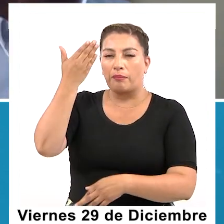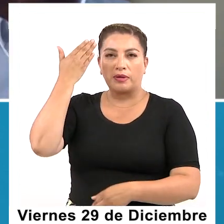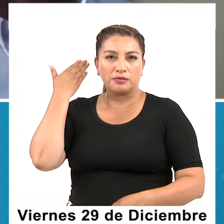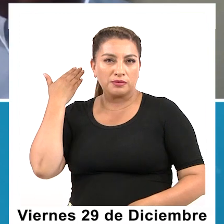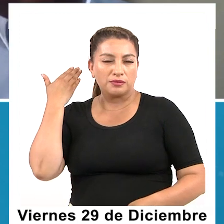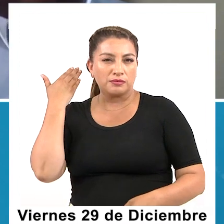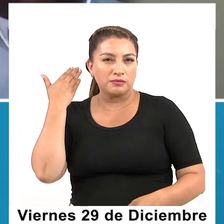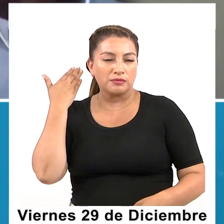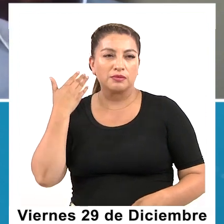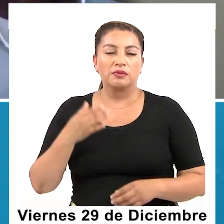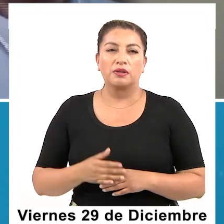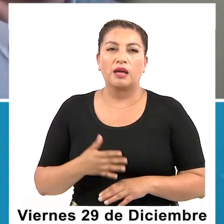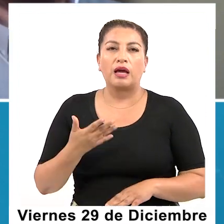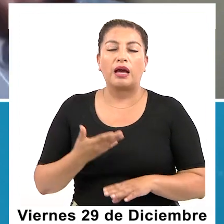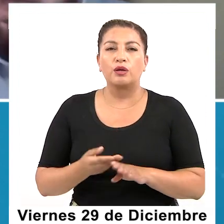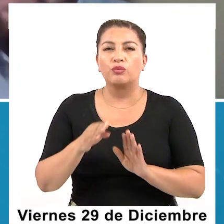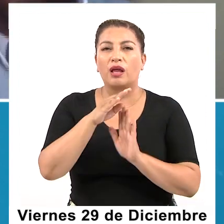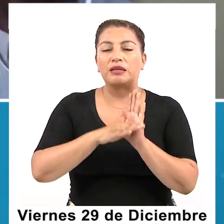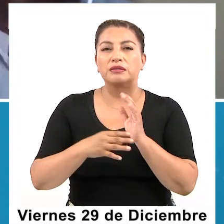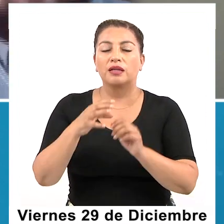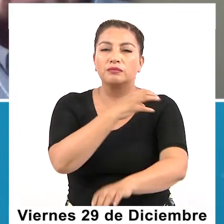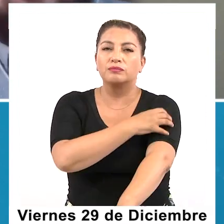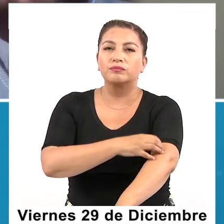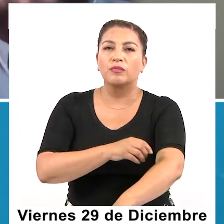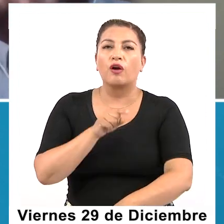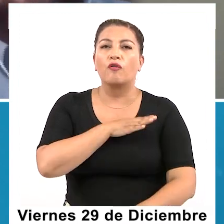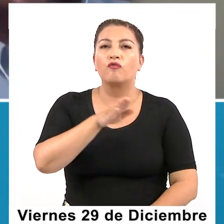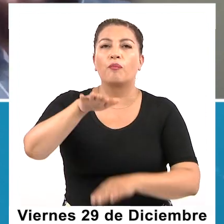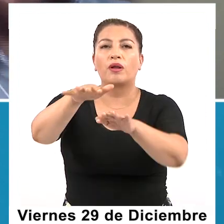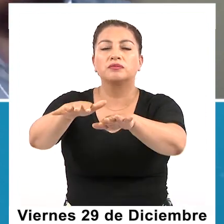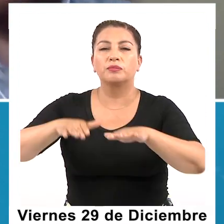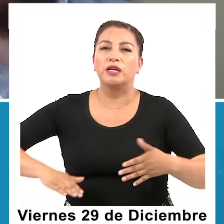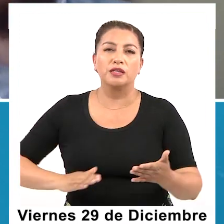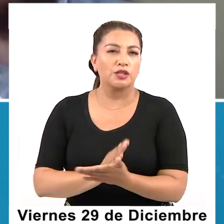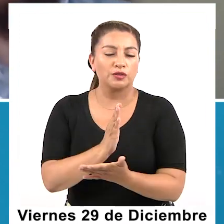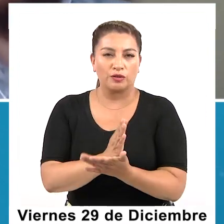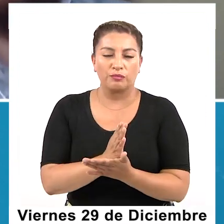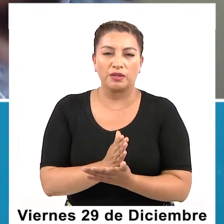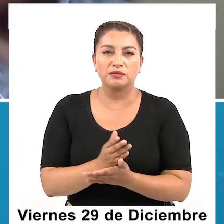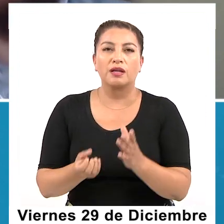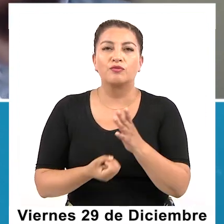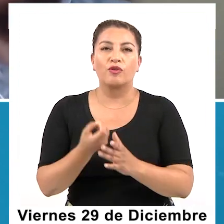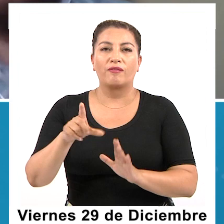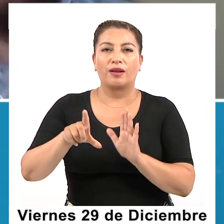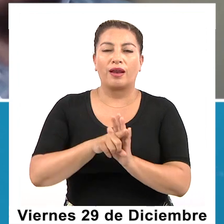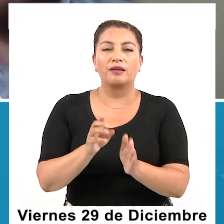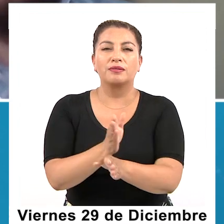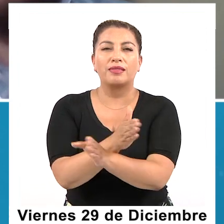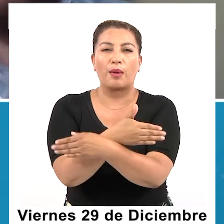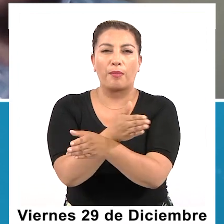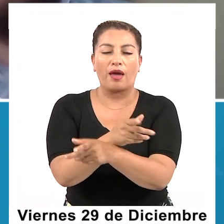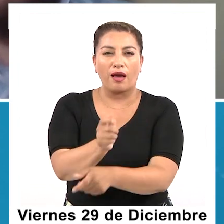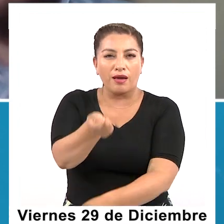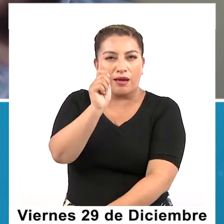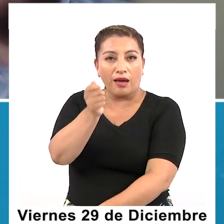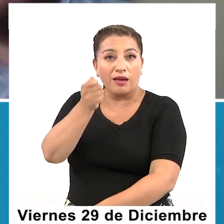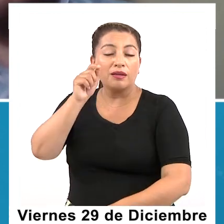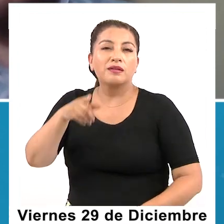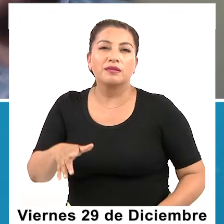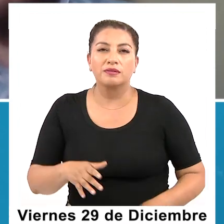en Quintay, en la quinta región, estuvimos presentes en la ceremonia de lanzamiento de la nueva ley de pesca que viene, yo creo,